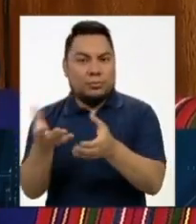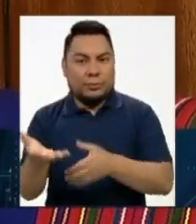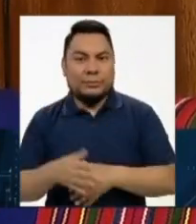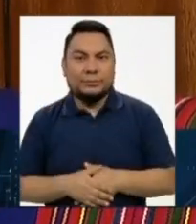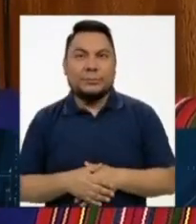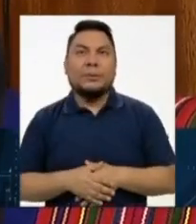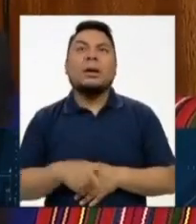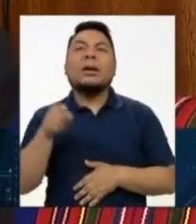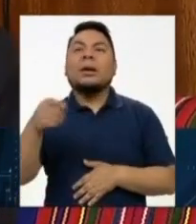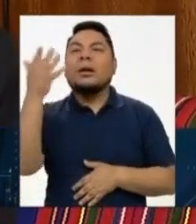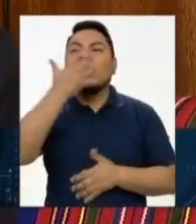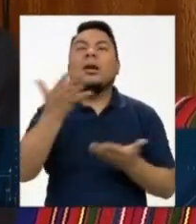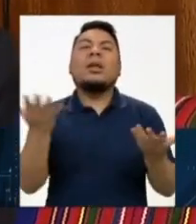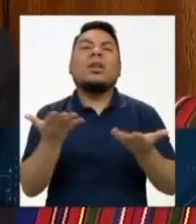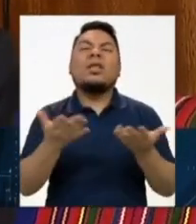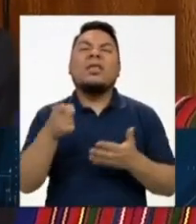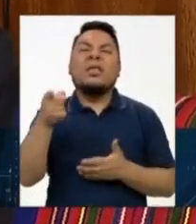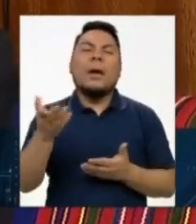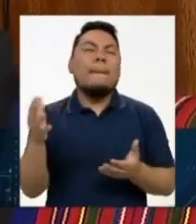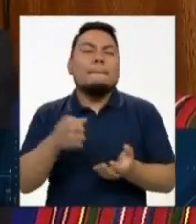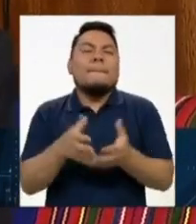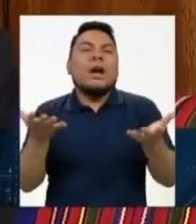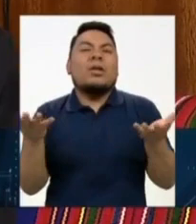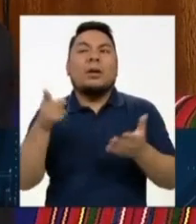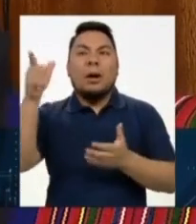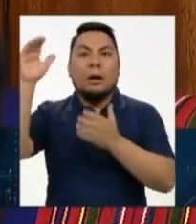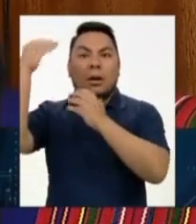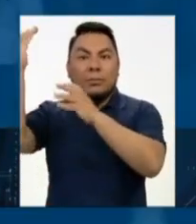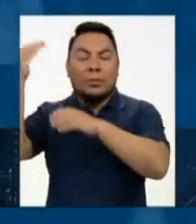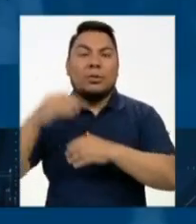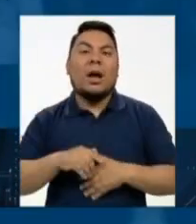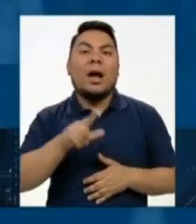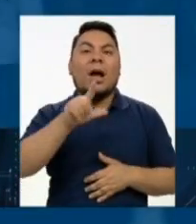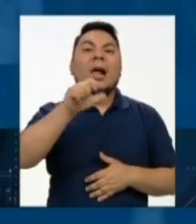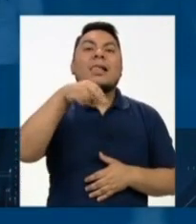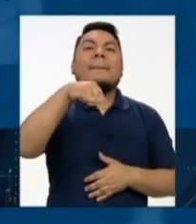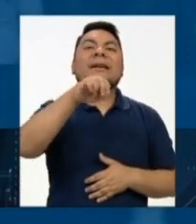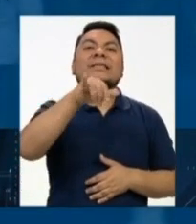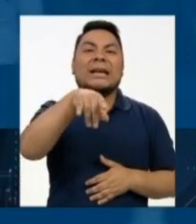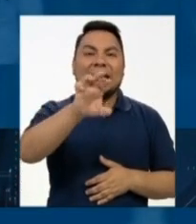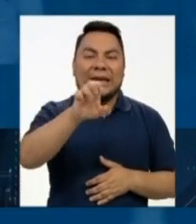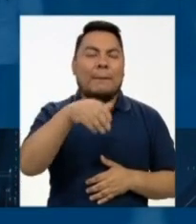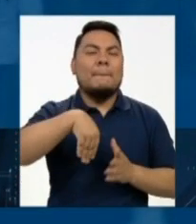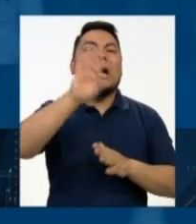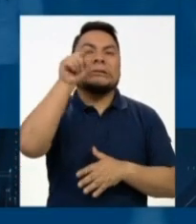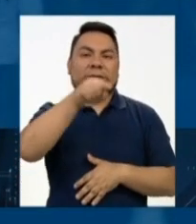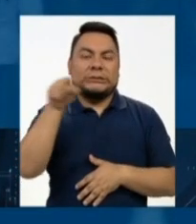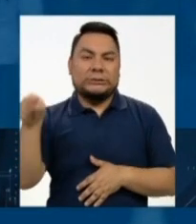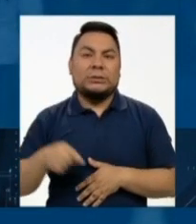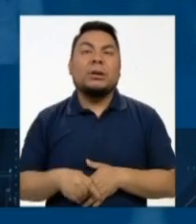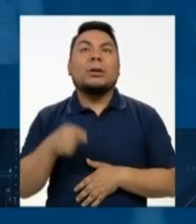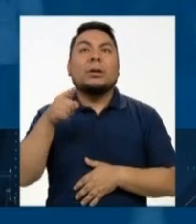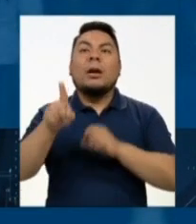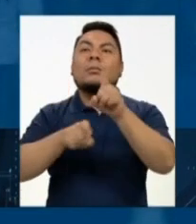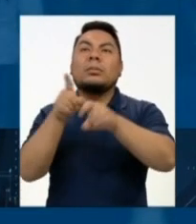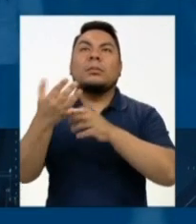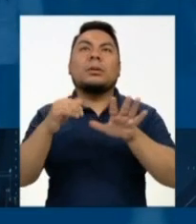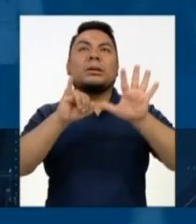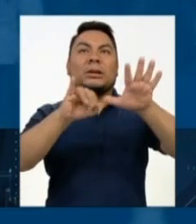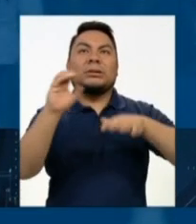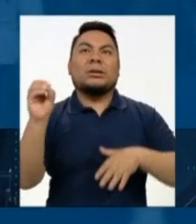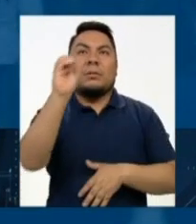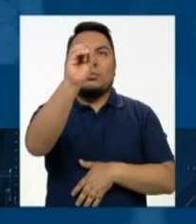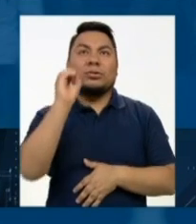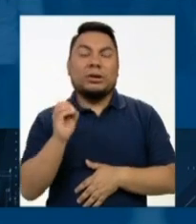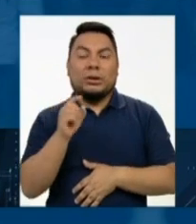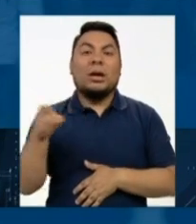está concentrada en tumbes en piura y en lambayeque los otros resultados del censo son que el 60 por ciento de la